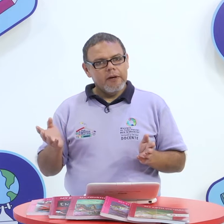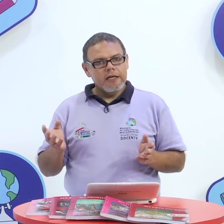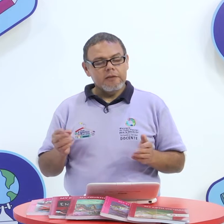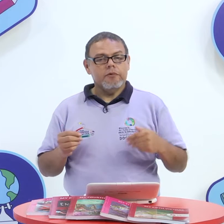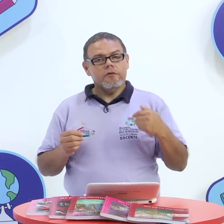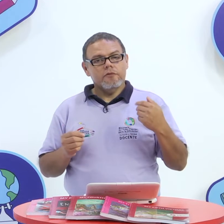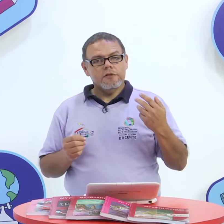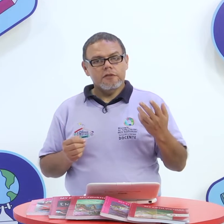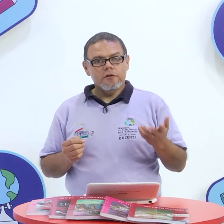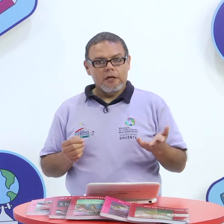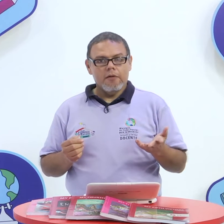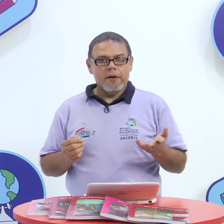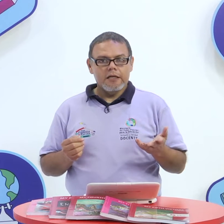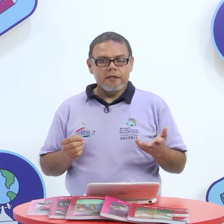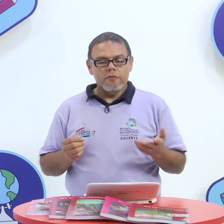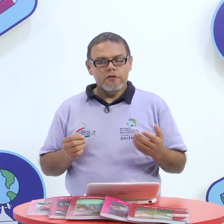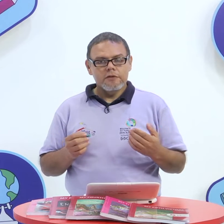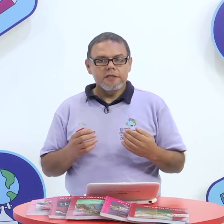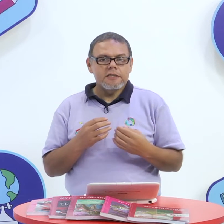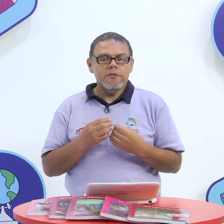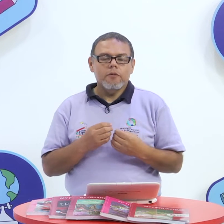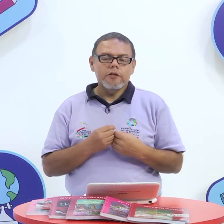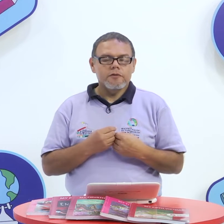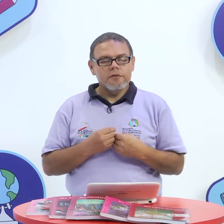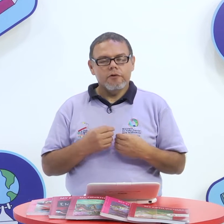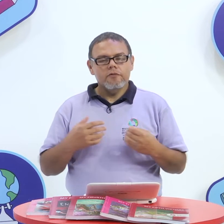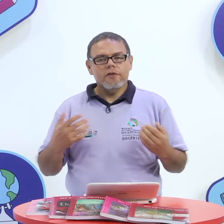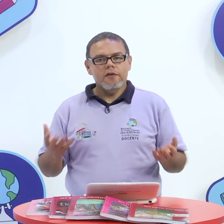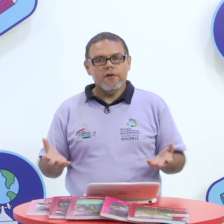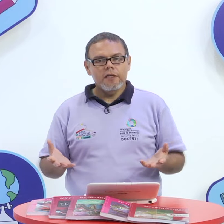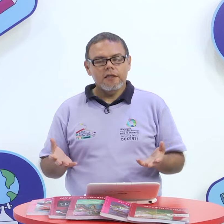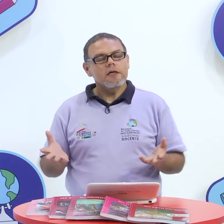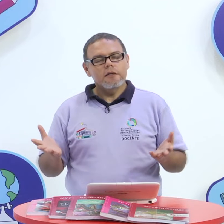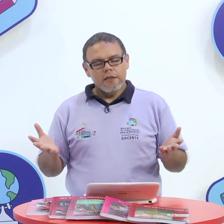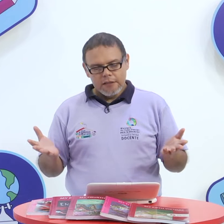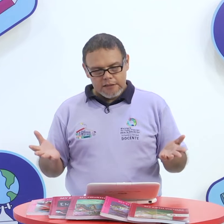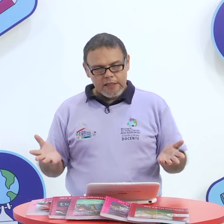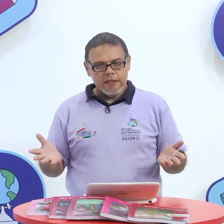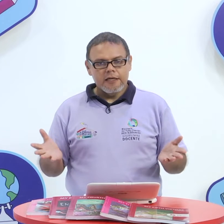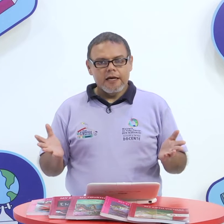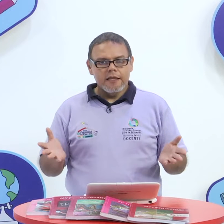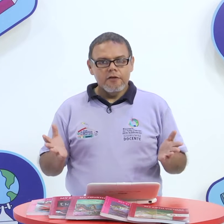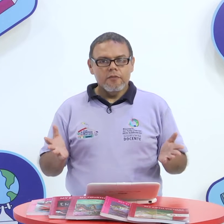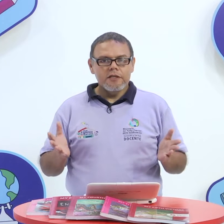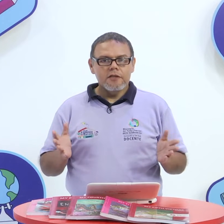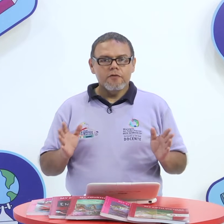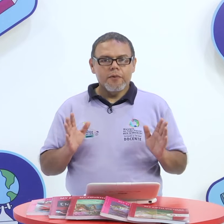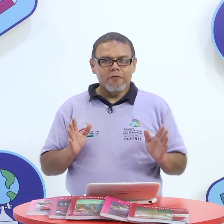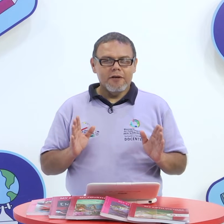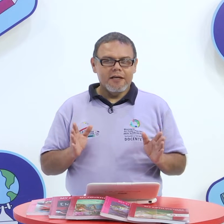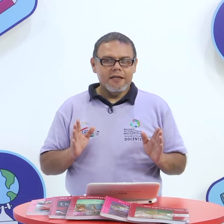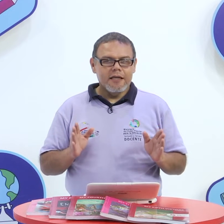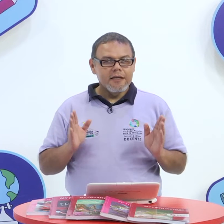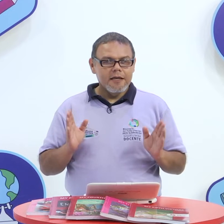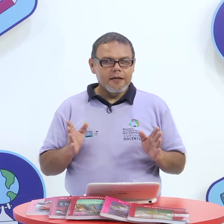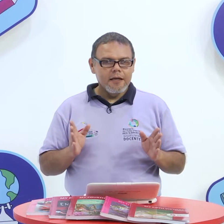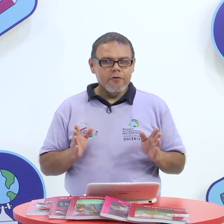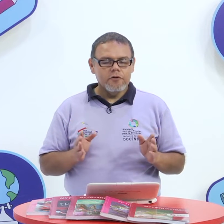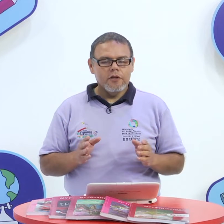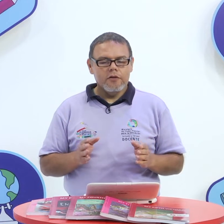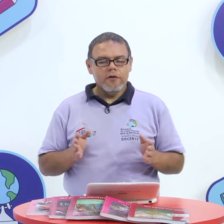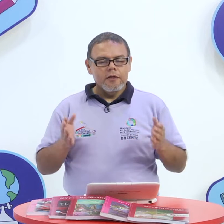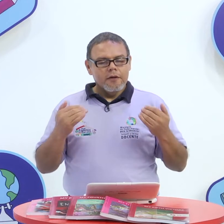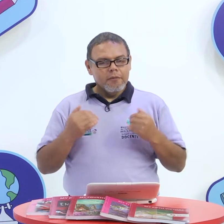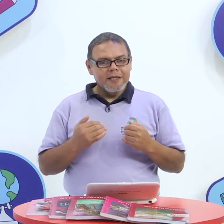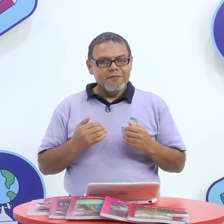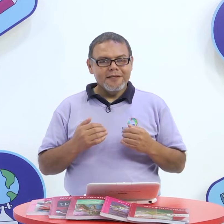palabras aparte, pronunciaciones aparte. Muchas veces decimos, bueno, se pronuncia diferente. Excelente, cada idioma tiene sus peculiaridades y el inglés es